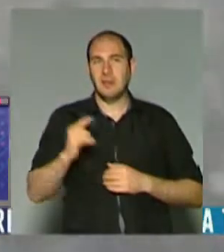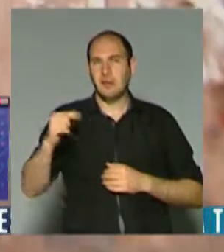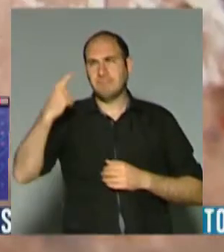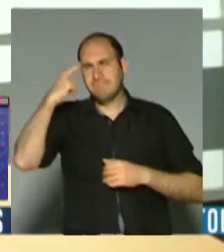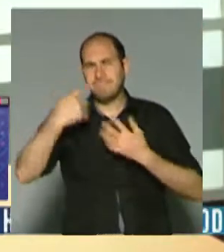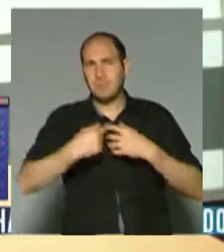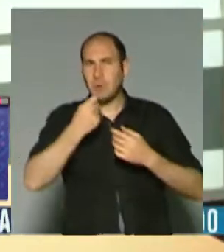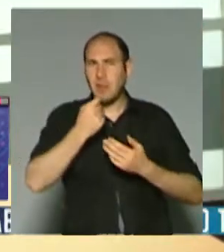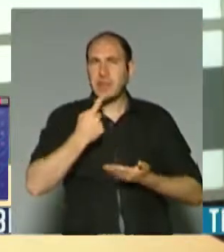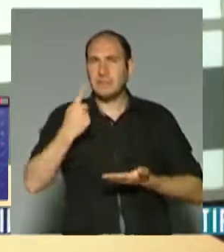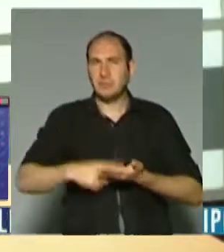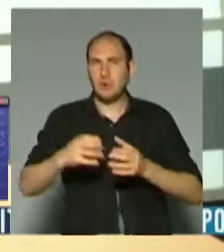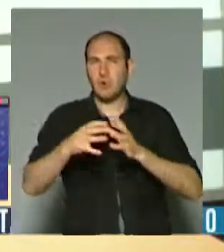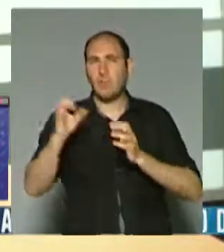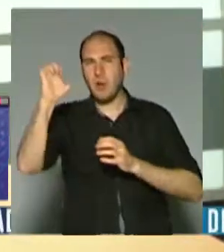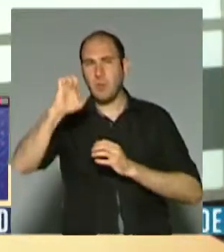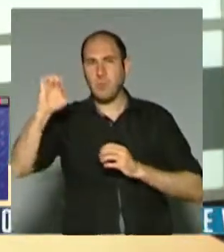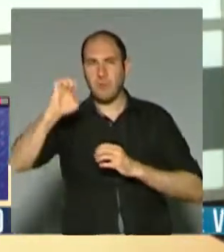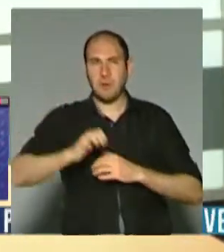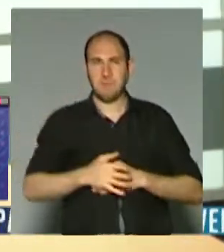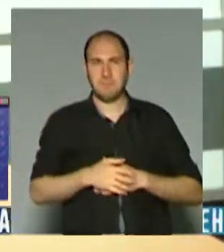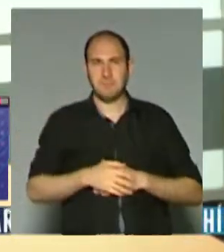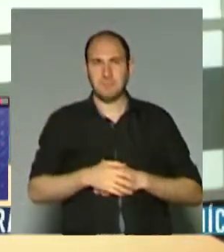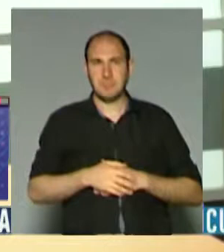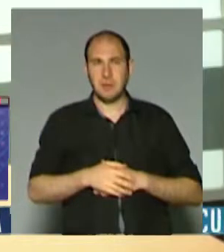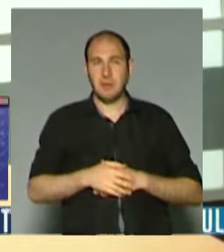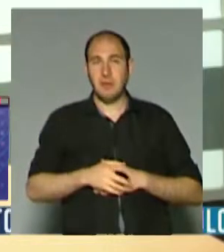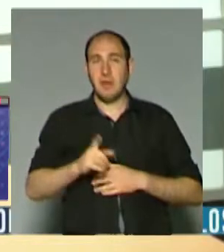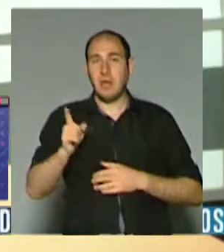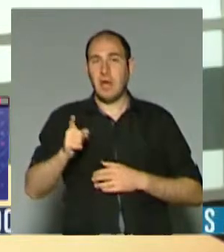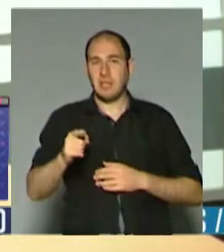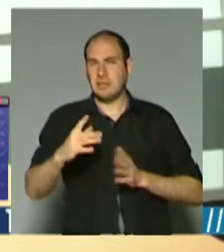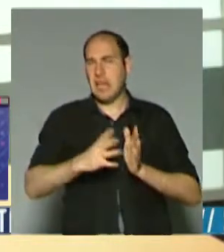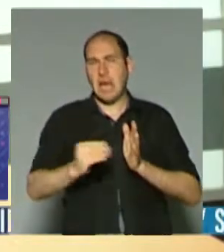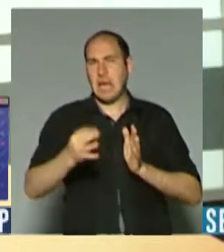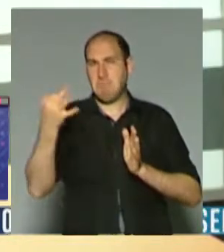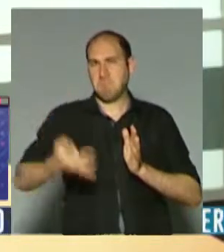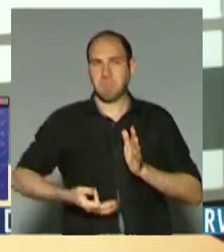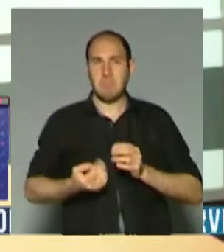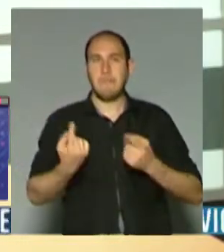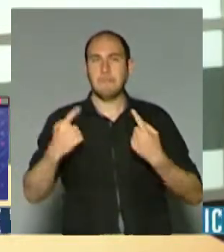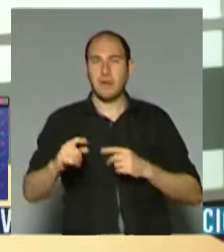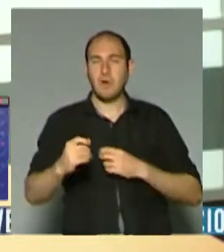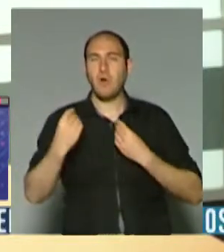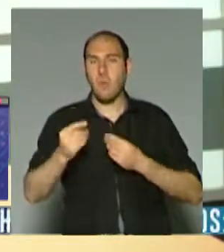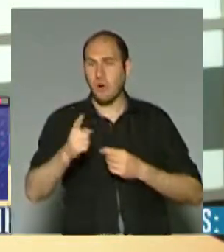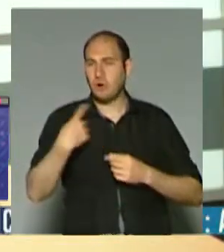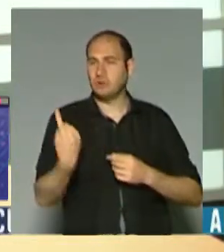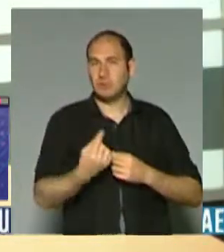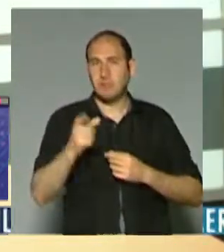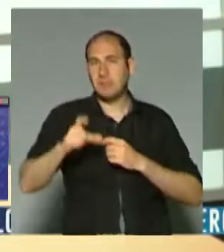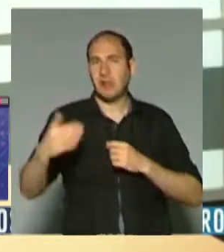pensar, bueno, es una decisión de la Unión Europea y es absolutamente ejemplar, pero uno dice, bueno, ¿cómo podemos hacer nosotros